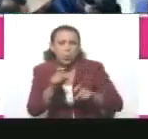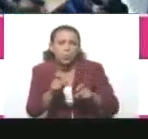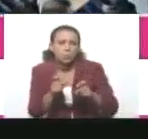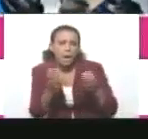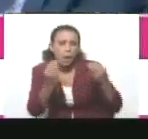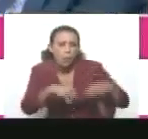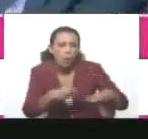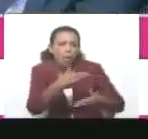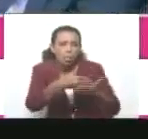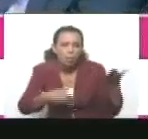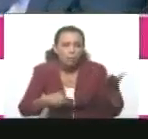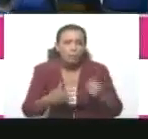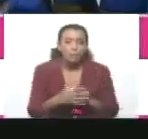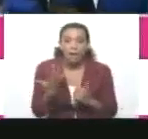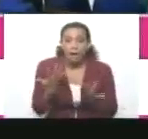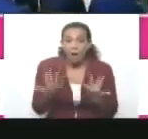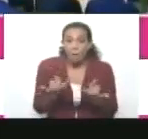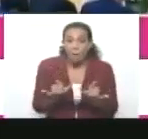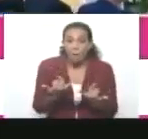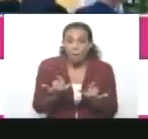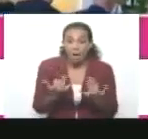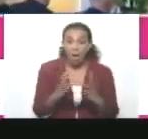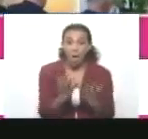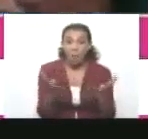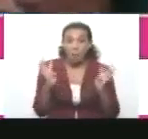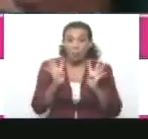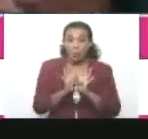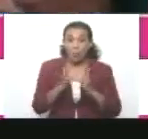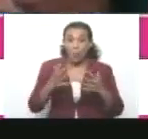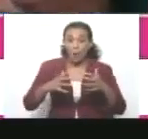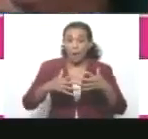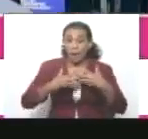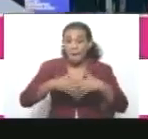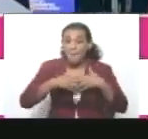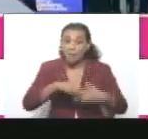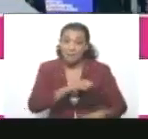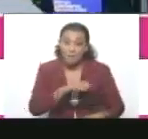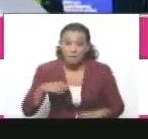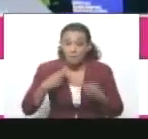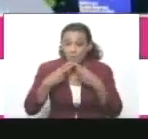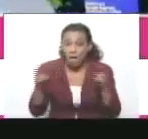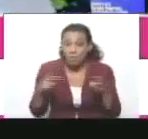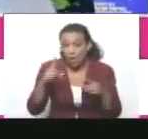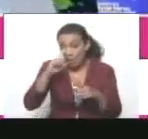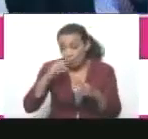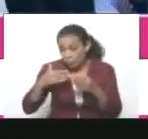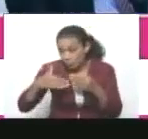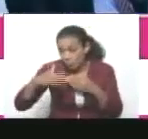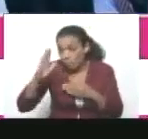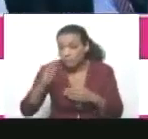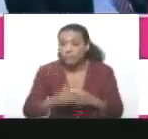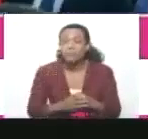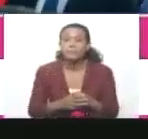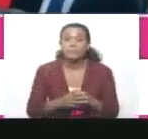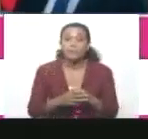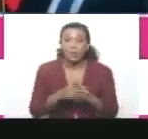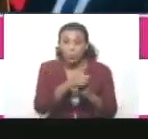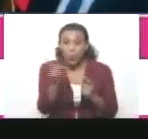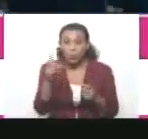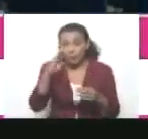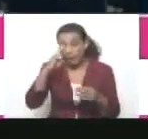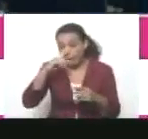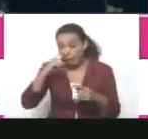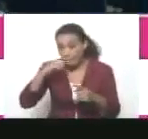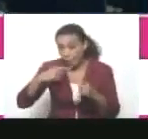que ahora se van a profundizar para que ustedes vean en los próximos años, para que ustedes vean en los próximos